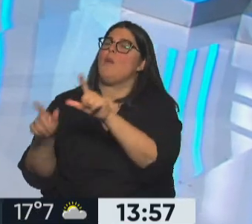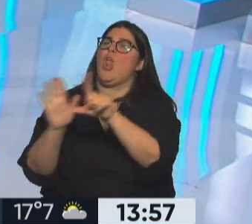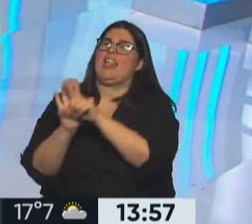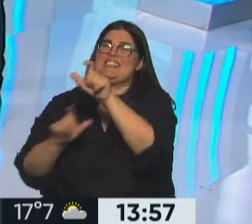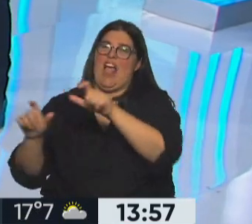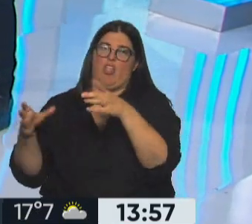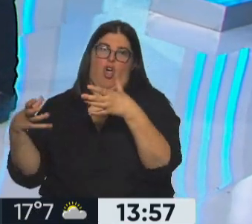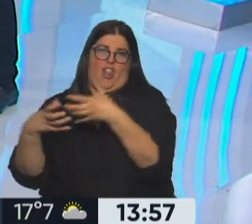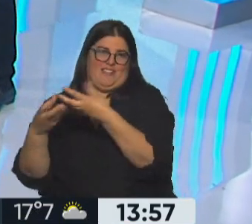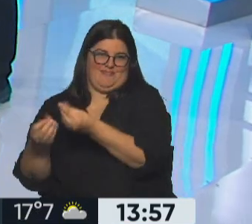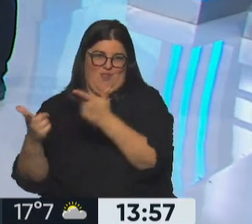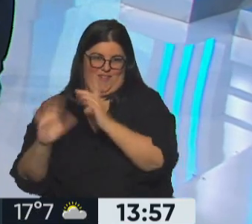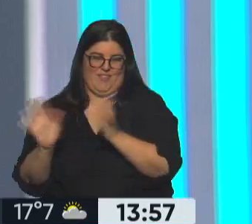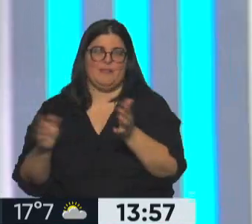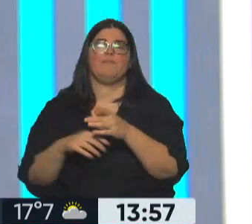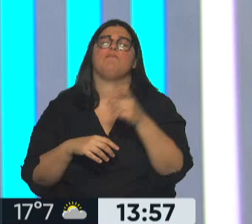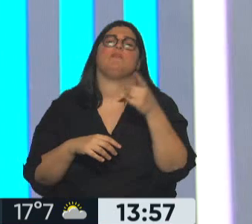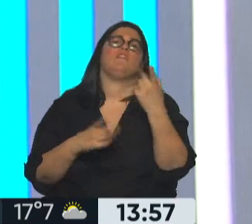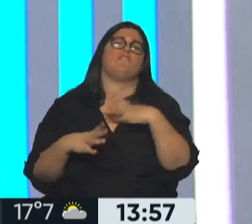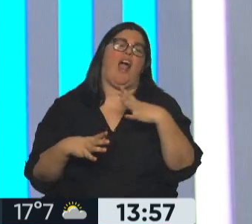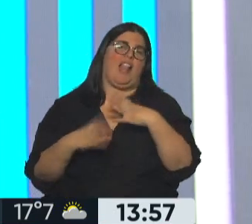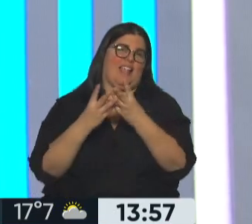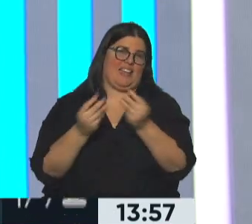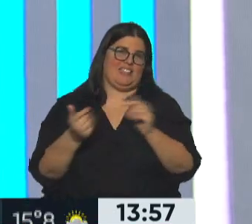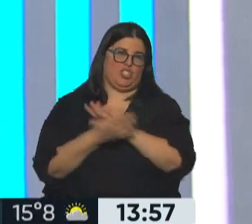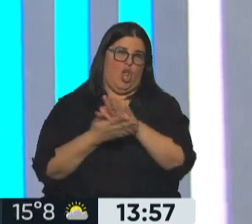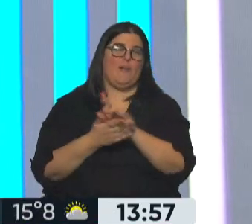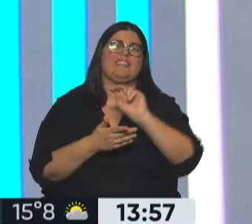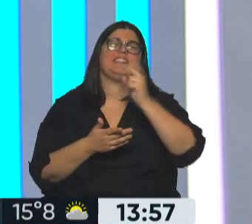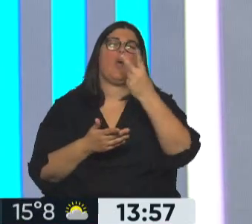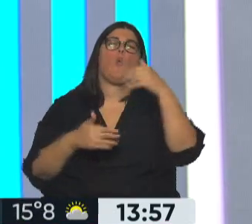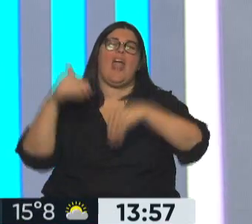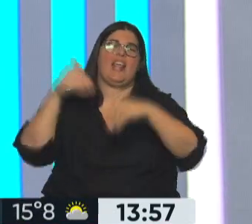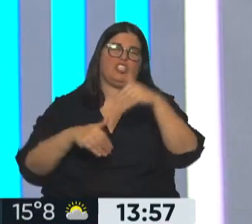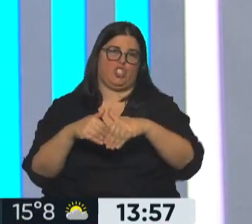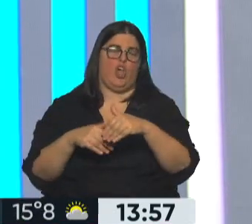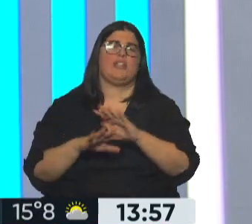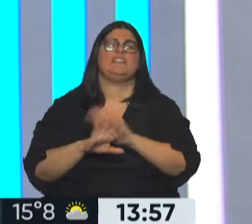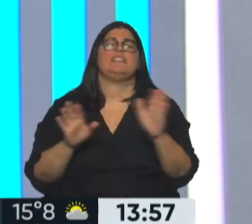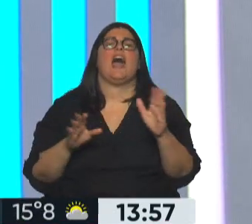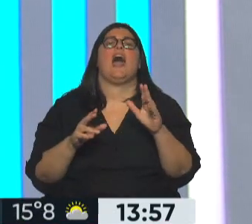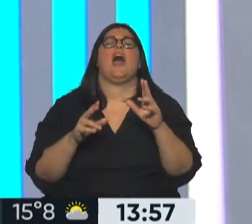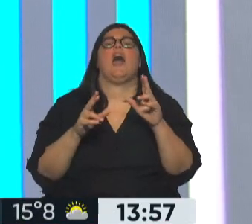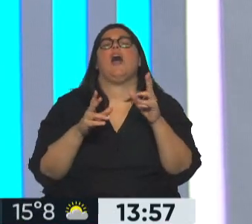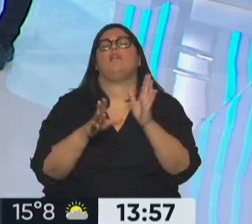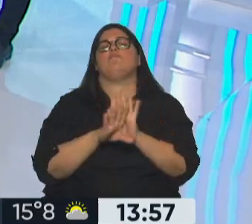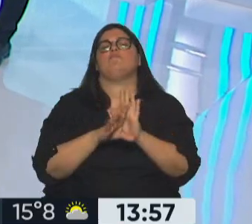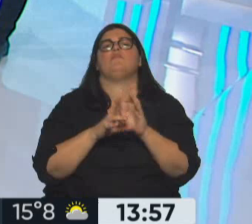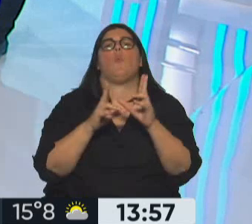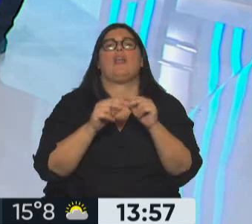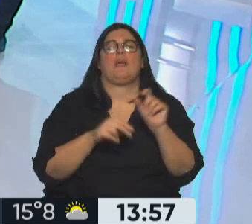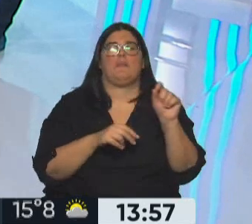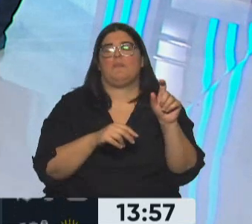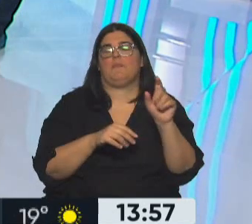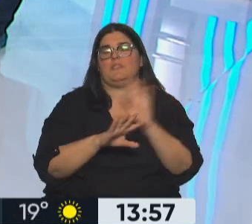esta elección que aún falta resolverse, una segunda vuelta electoral, la que sí está resuelta es la elección en Guatemala, ya tiene un presidente electo, Alejandra. Así